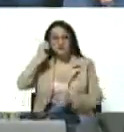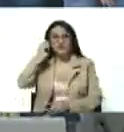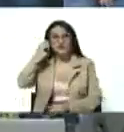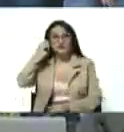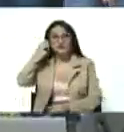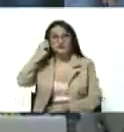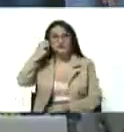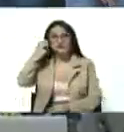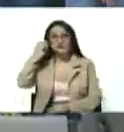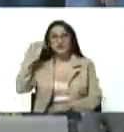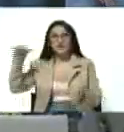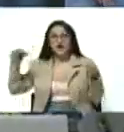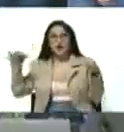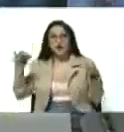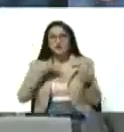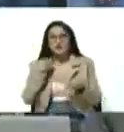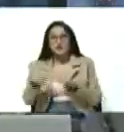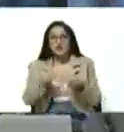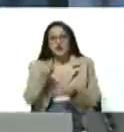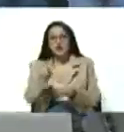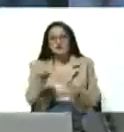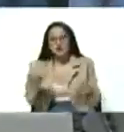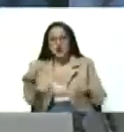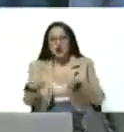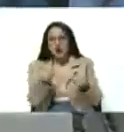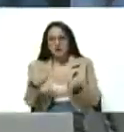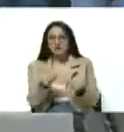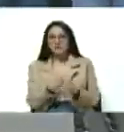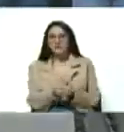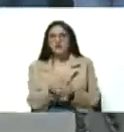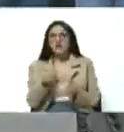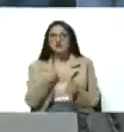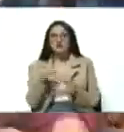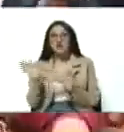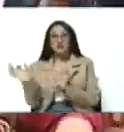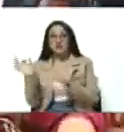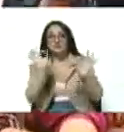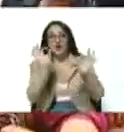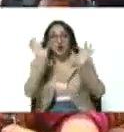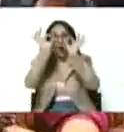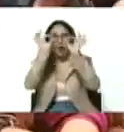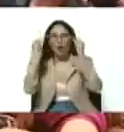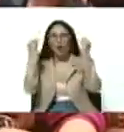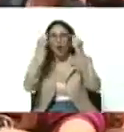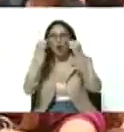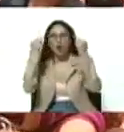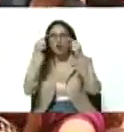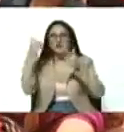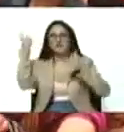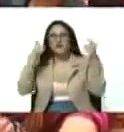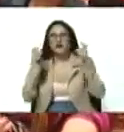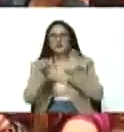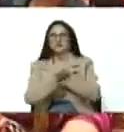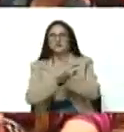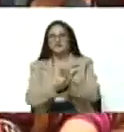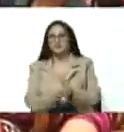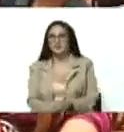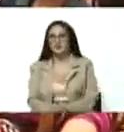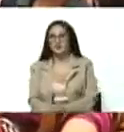yo lo que quiero es esto, ¿eh? Esto. Después nosotros le pusimos los ojitos a aquellos, ¿eh? Y es el símbolo.